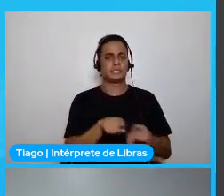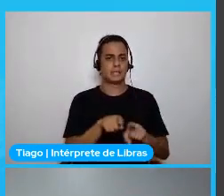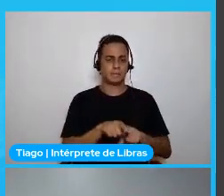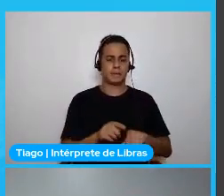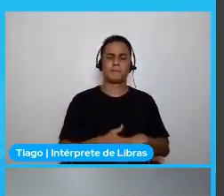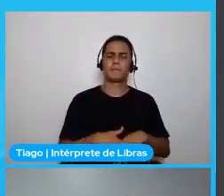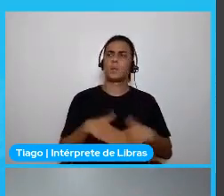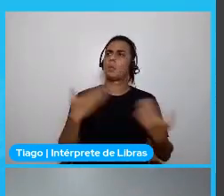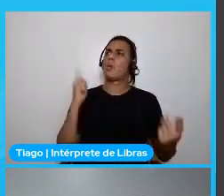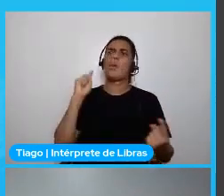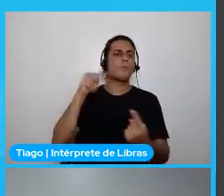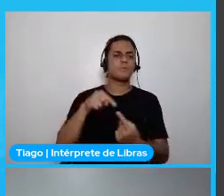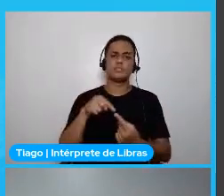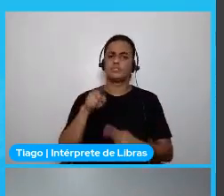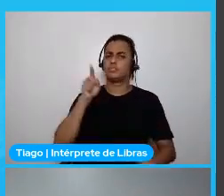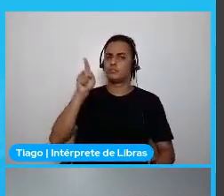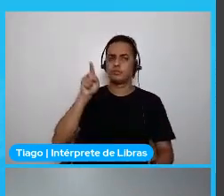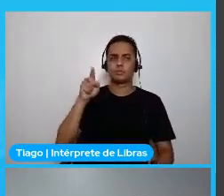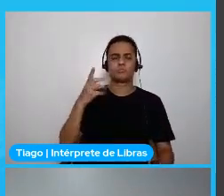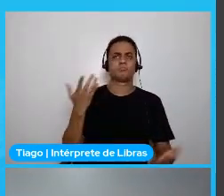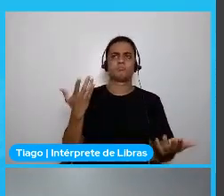la misión